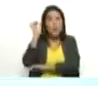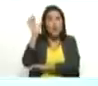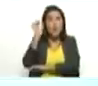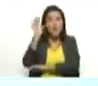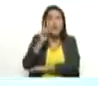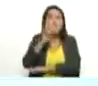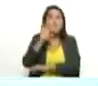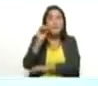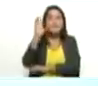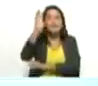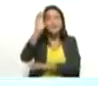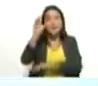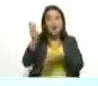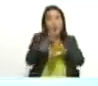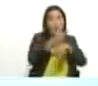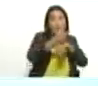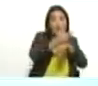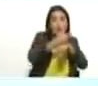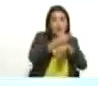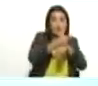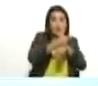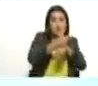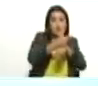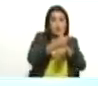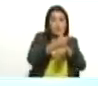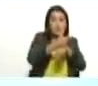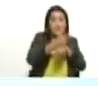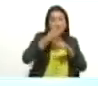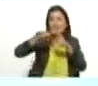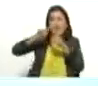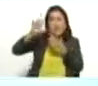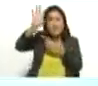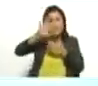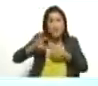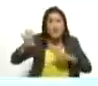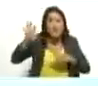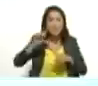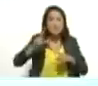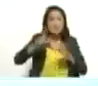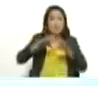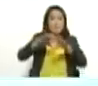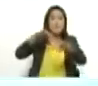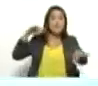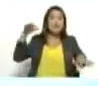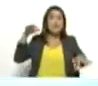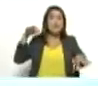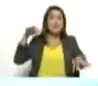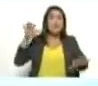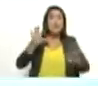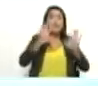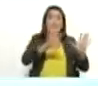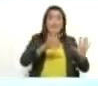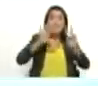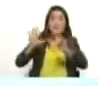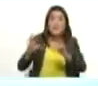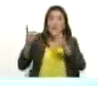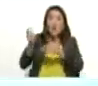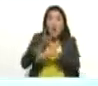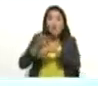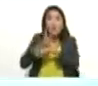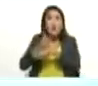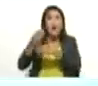del mundo. De esos 20 gobiernos hubo consenso en la gran mayoría, más de 17 gobiernos,